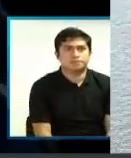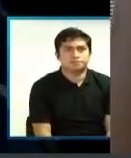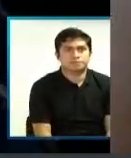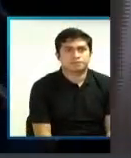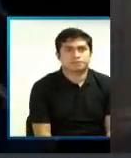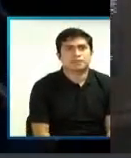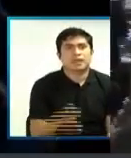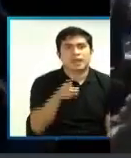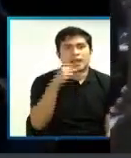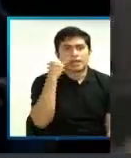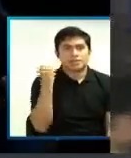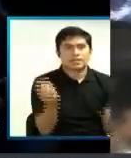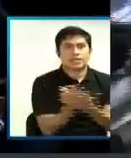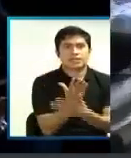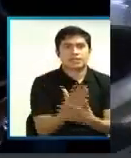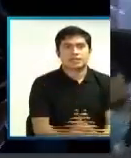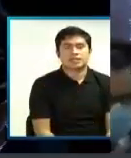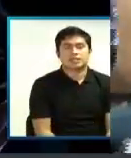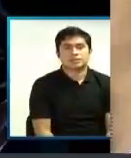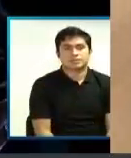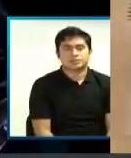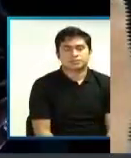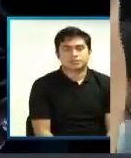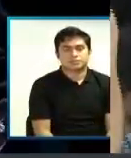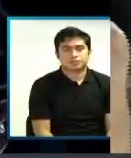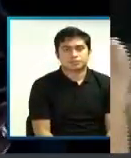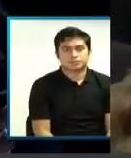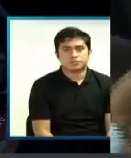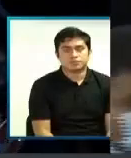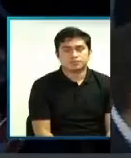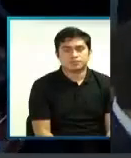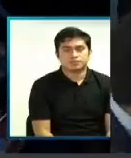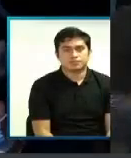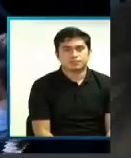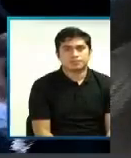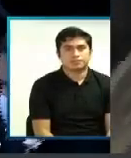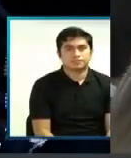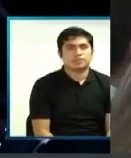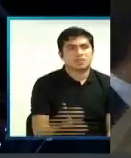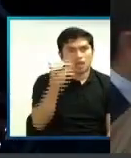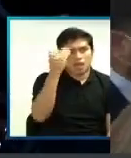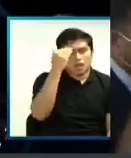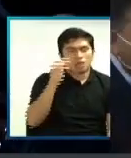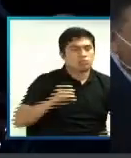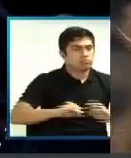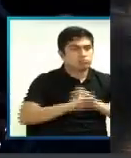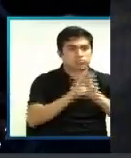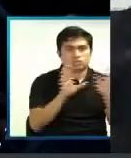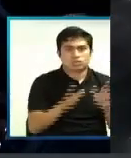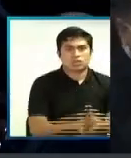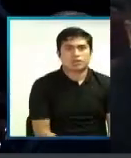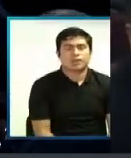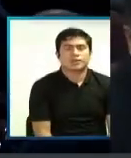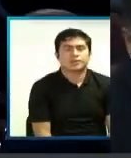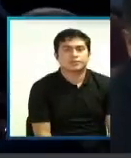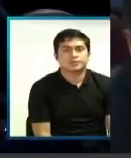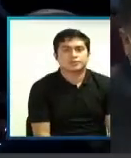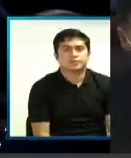que hasta el momento solo ha sido aprobada en el primero. Rocío, ese es el reporte que tenemos por el momento. Vuelvo con ustedes al Estudio